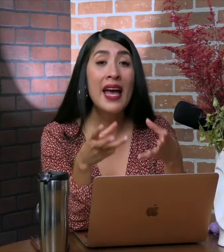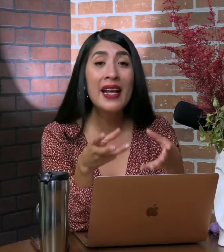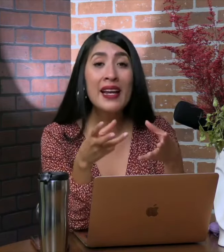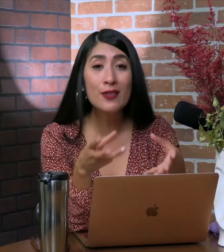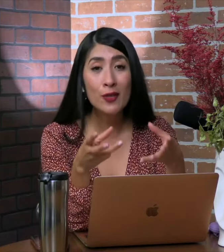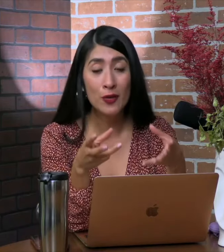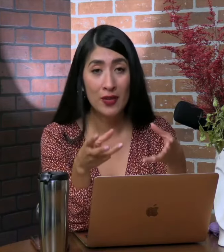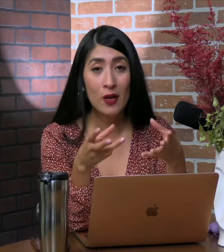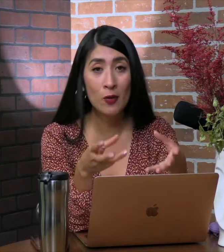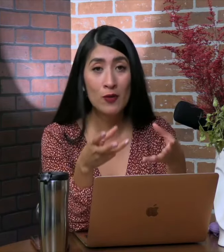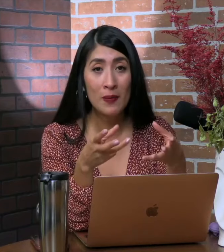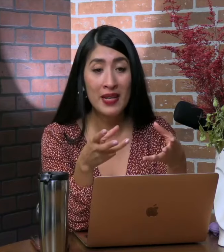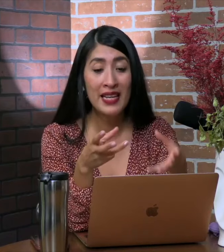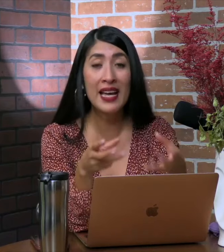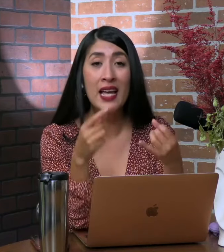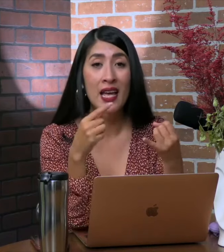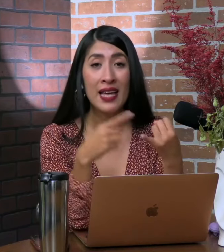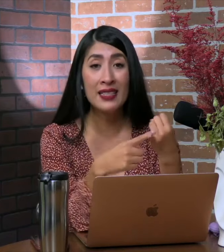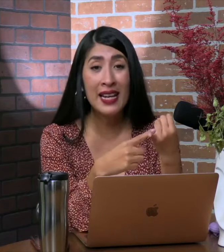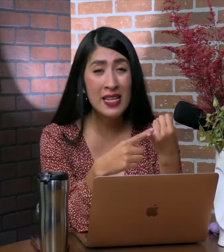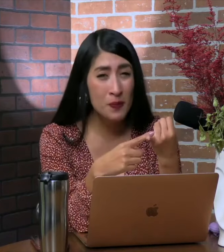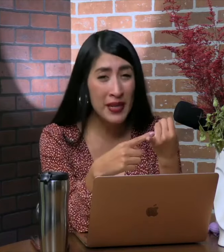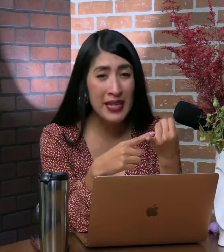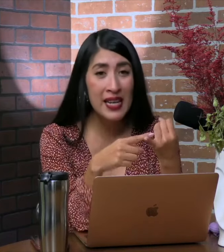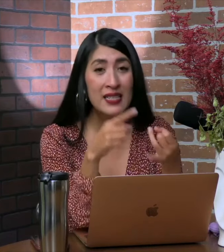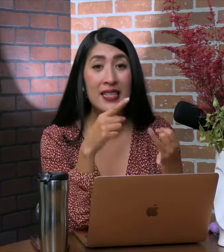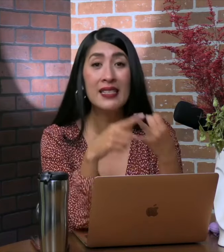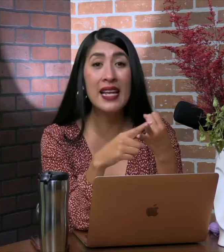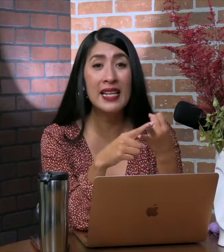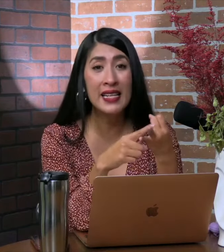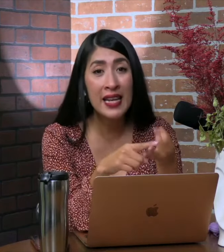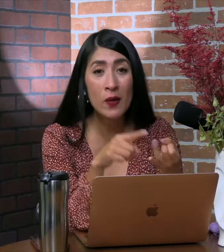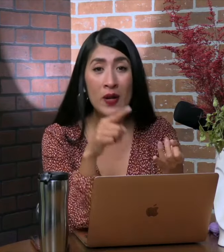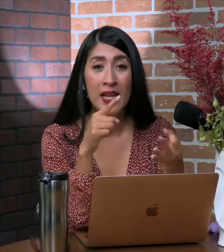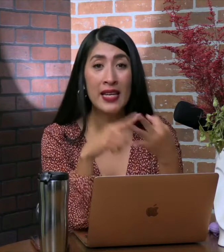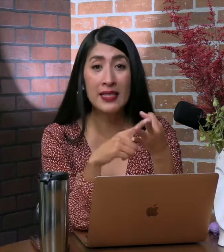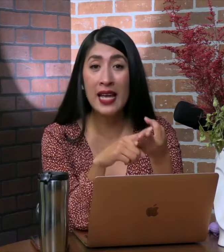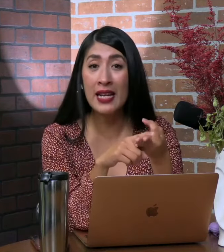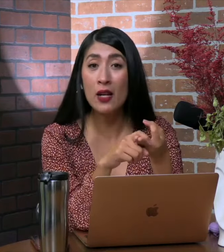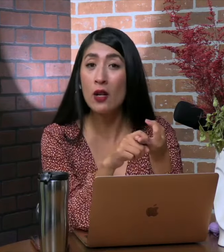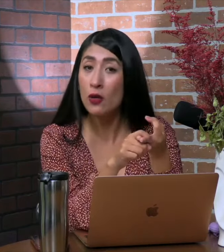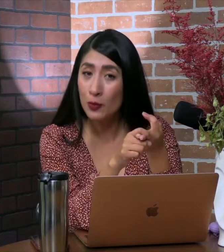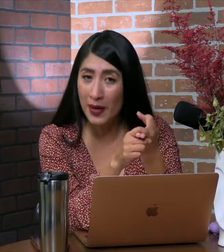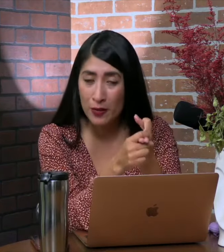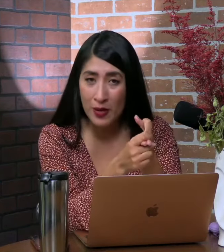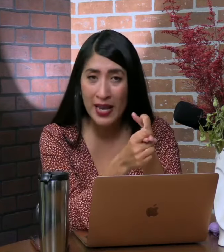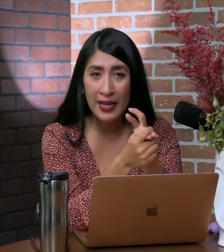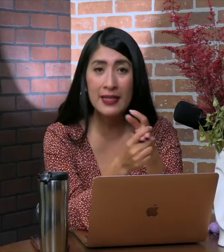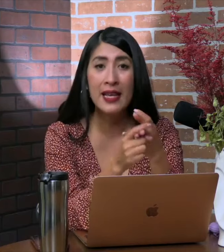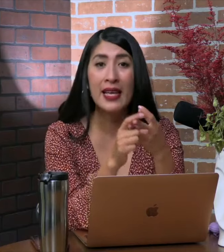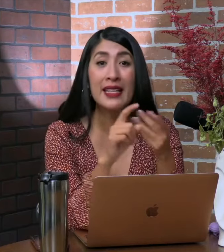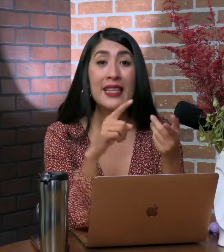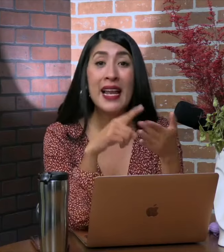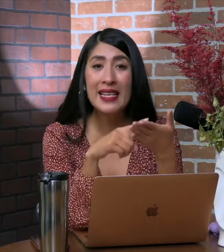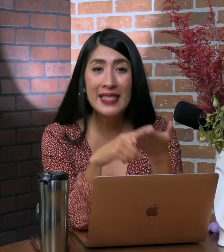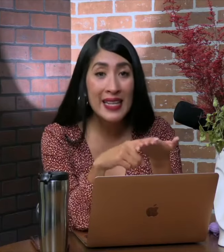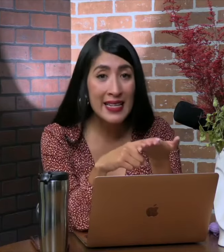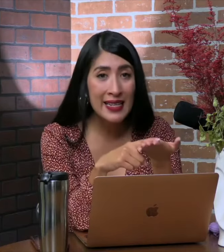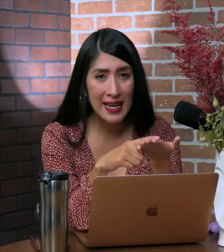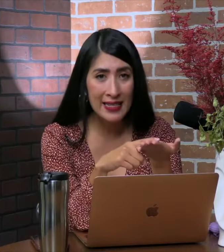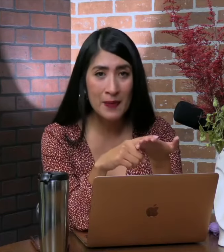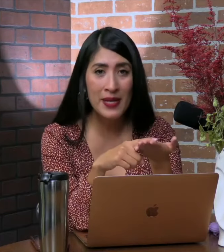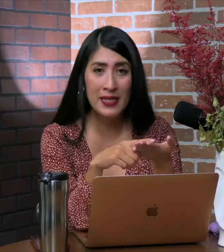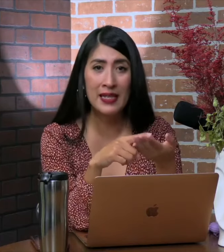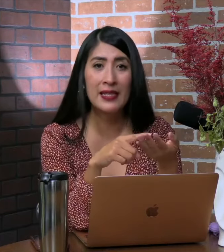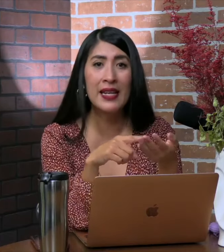porque hay rastro de cómo se maneja están las páginas está el dinero están los personajes están las